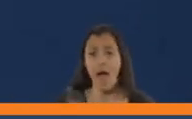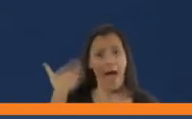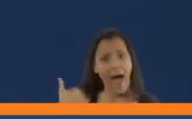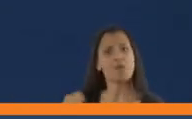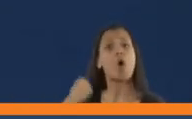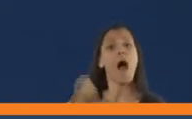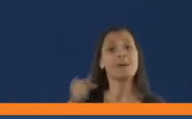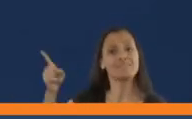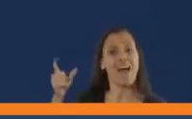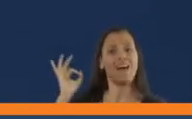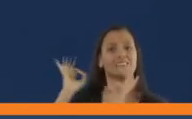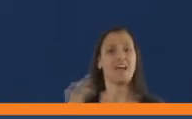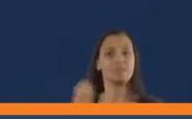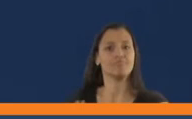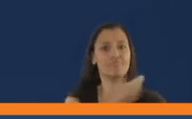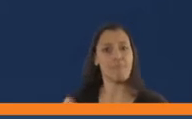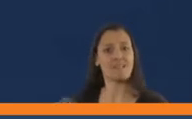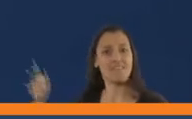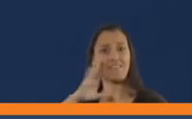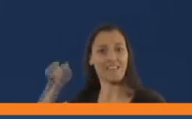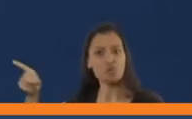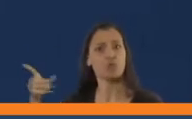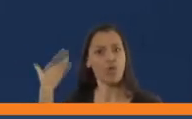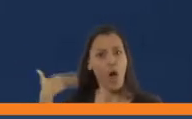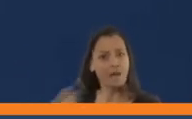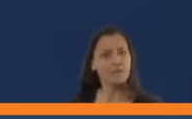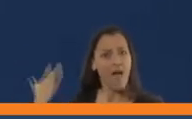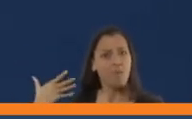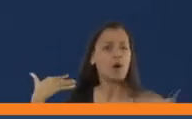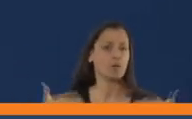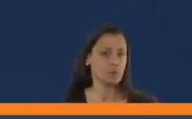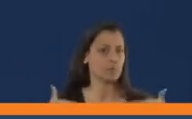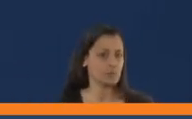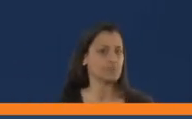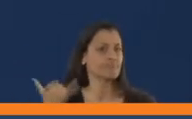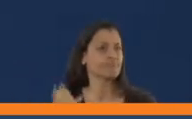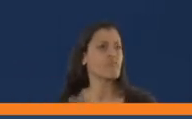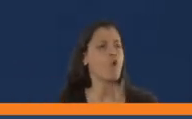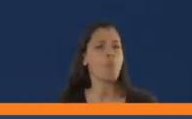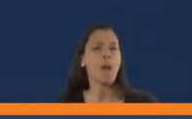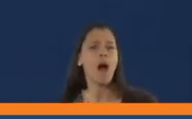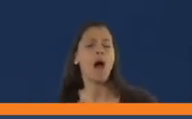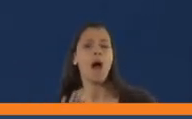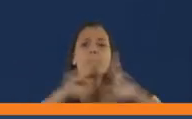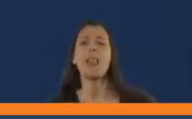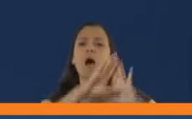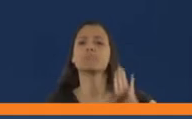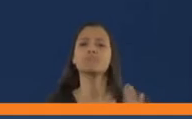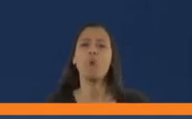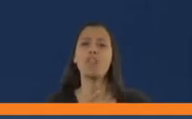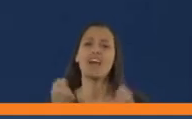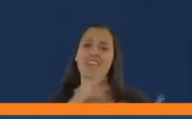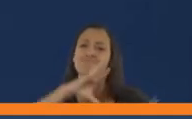llegada al gobierno de los eeuu de américa estuvieron signados por una política inmensamente dañina para